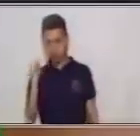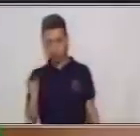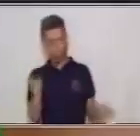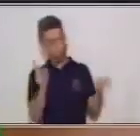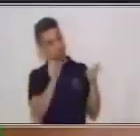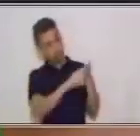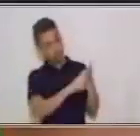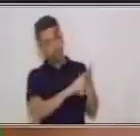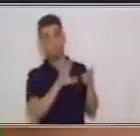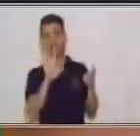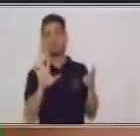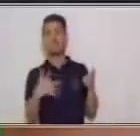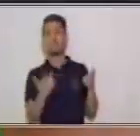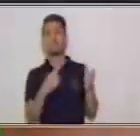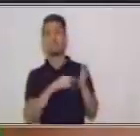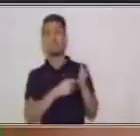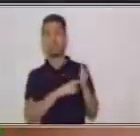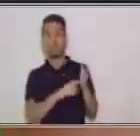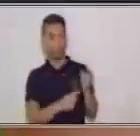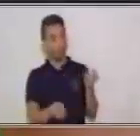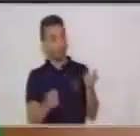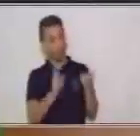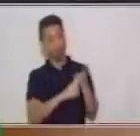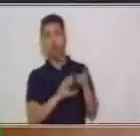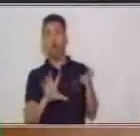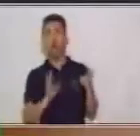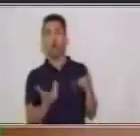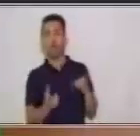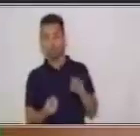y por su origen. Observa